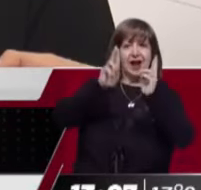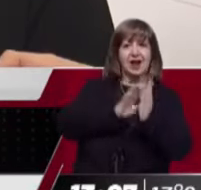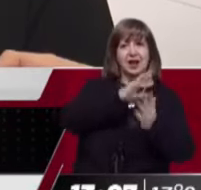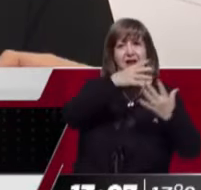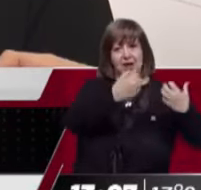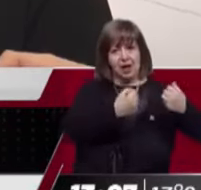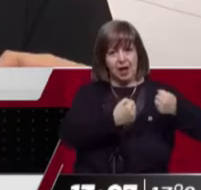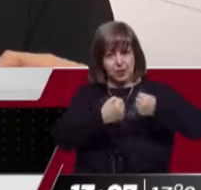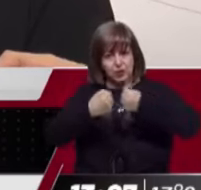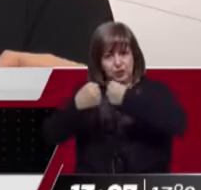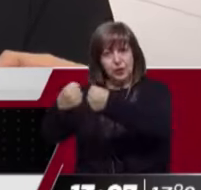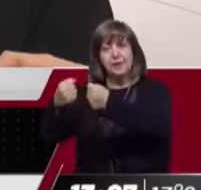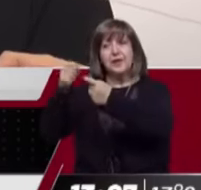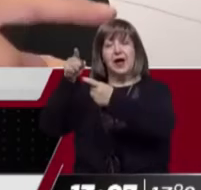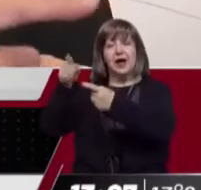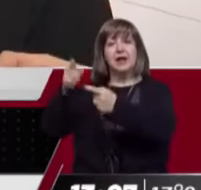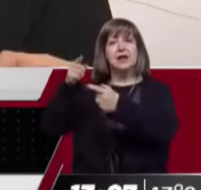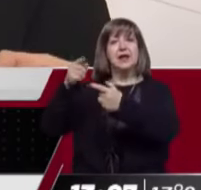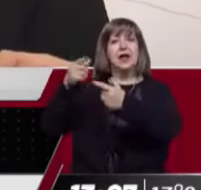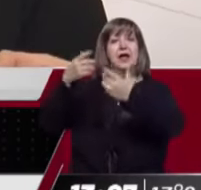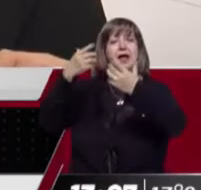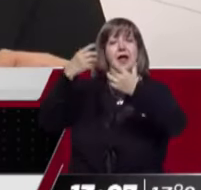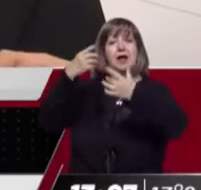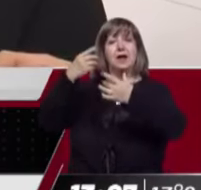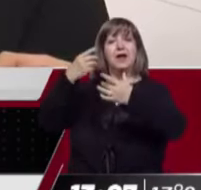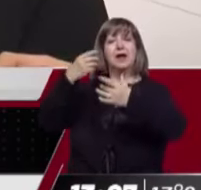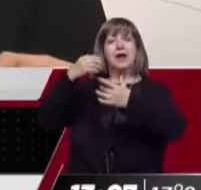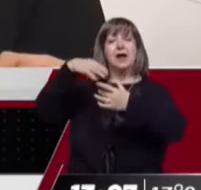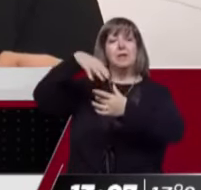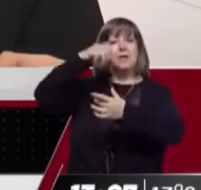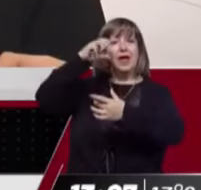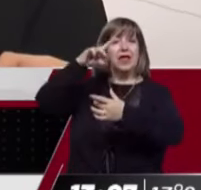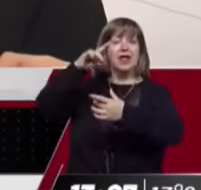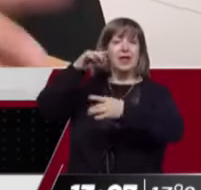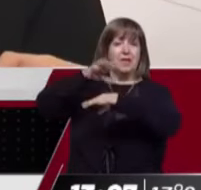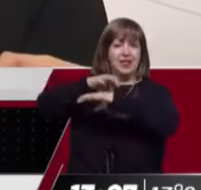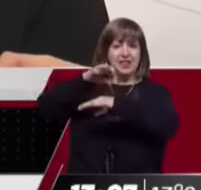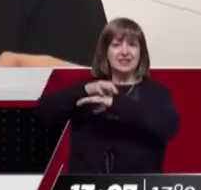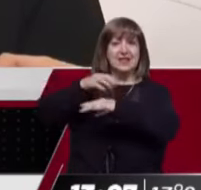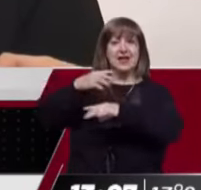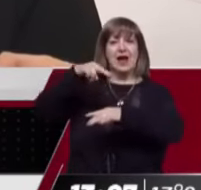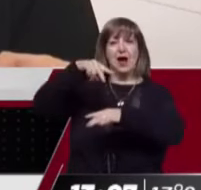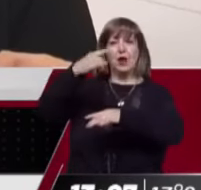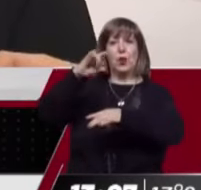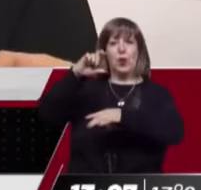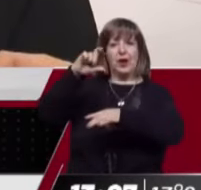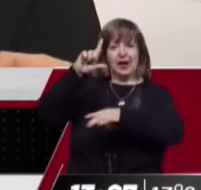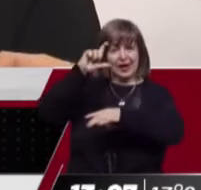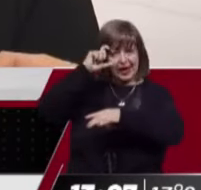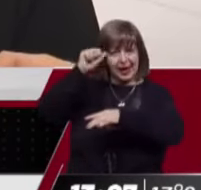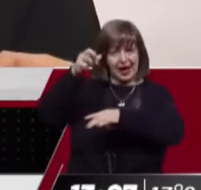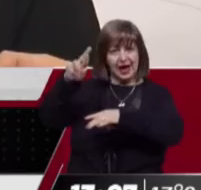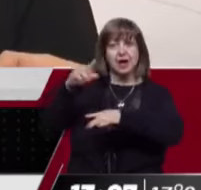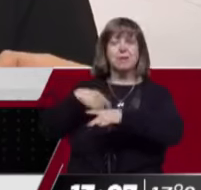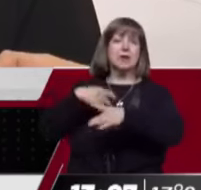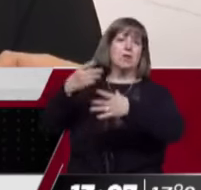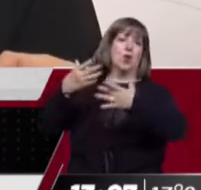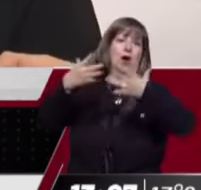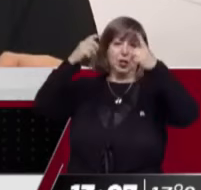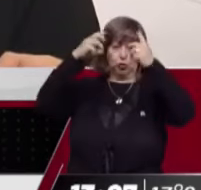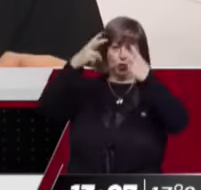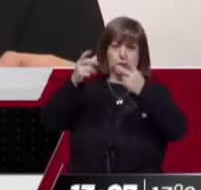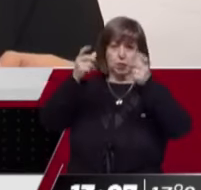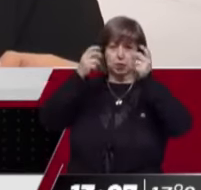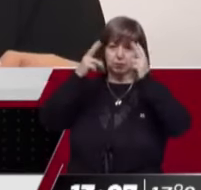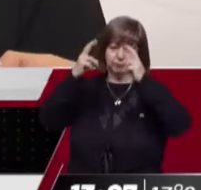hizo unos estudios en medicina nuclear. Su situación de salud es delicada desde un primer momento,